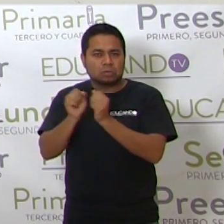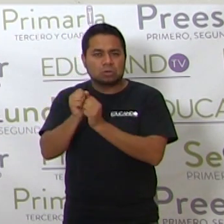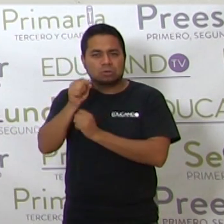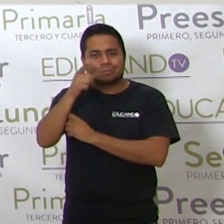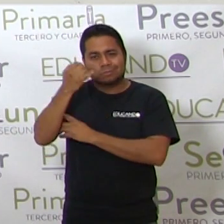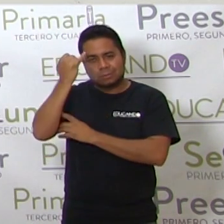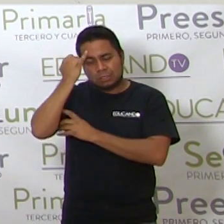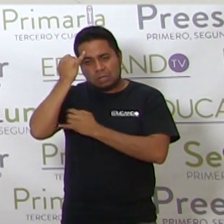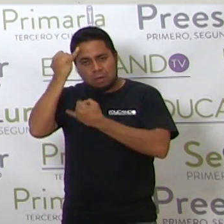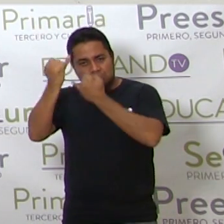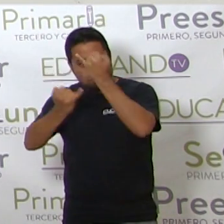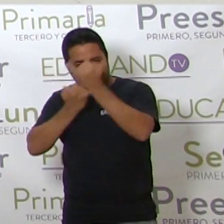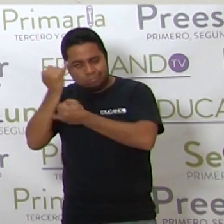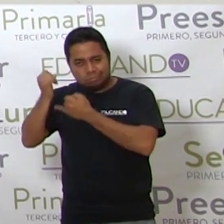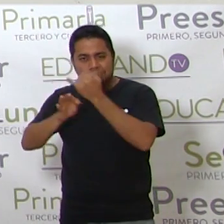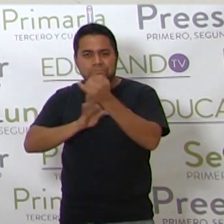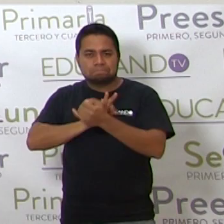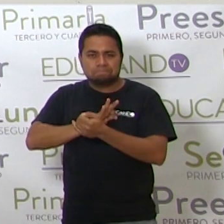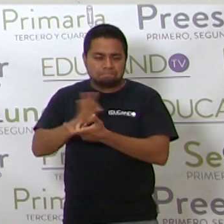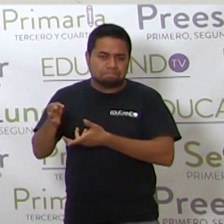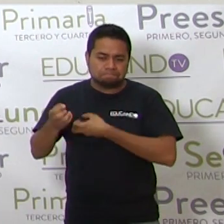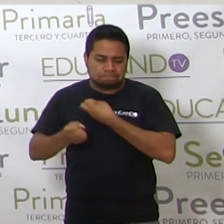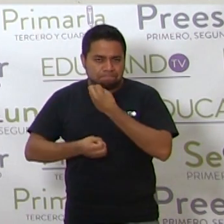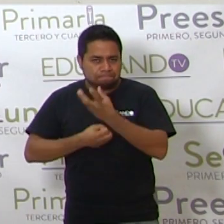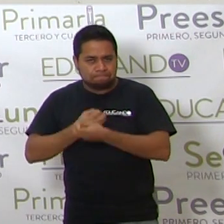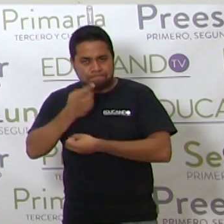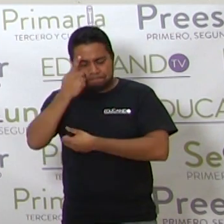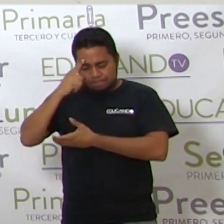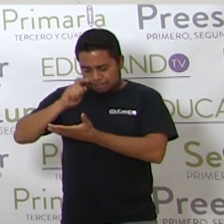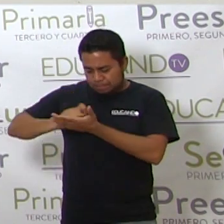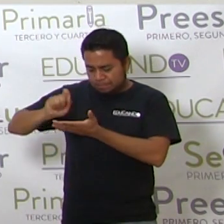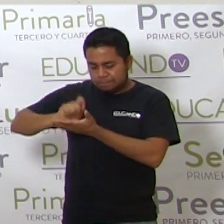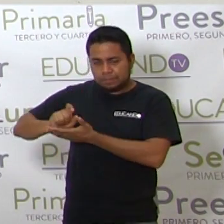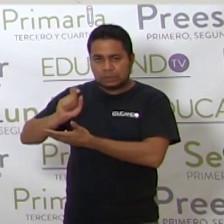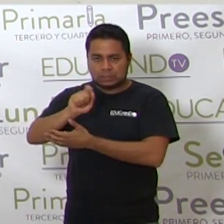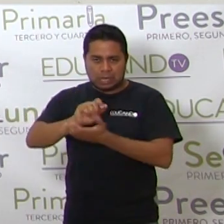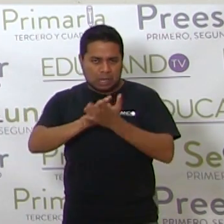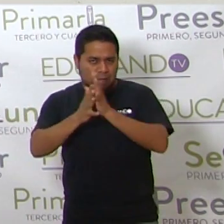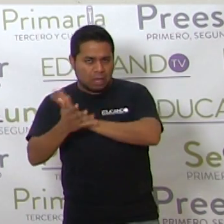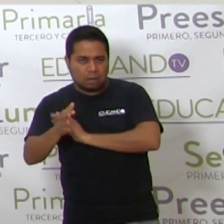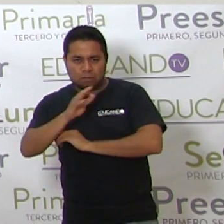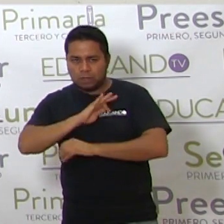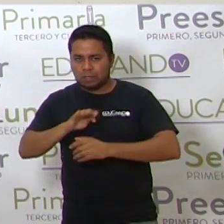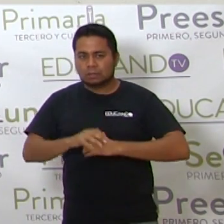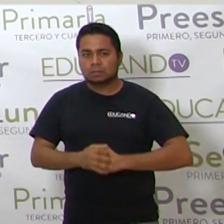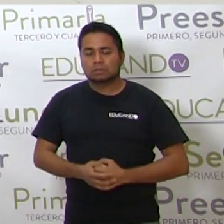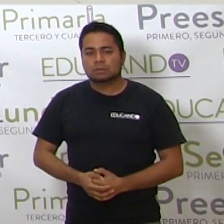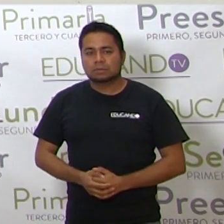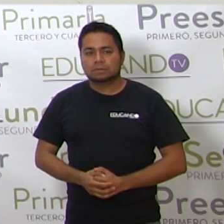imaginación a prestar para poder escribir muy bien ahora